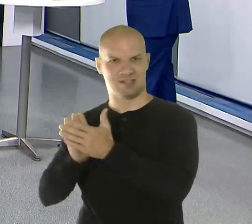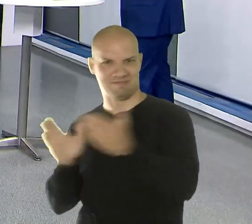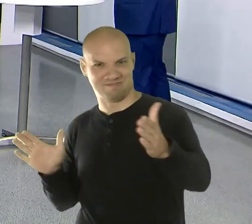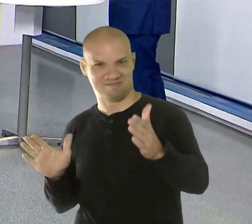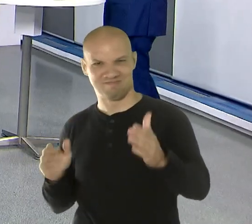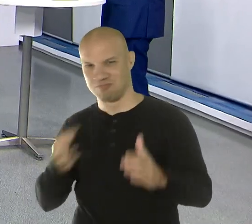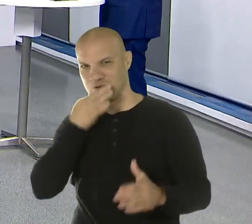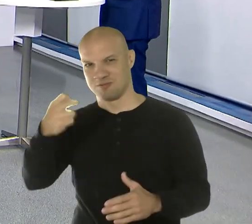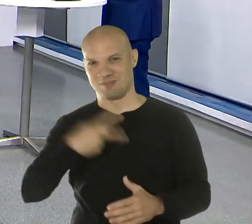breve.